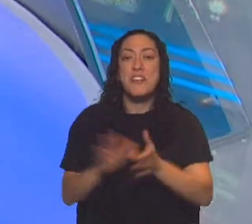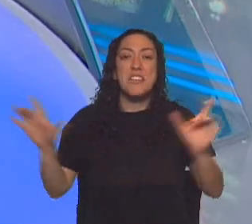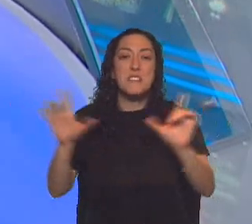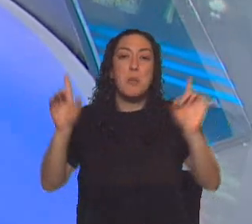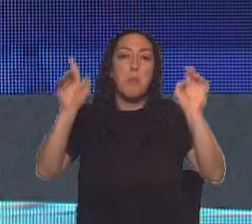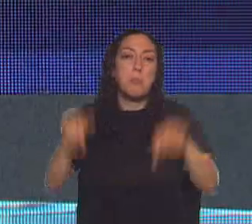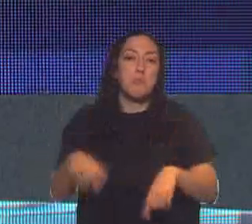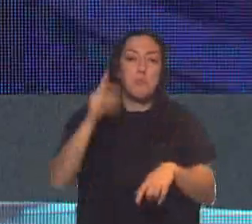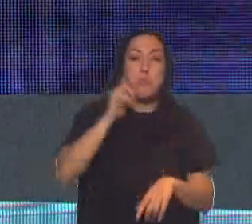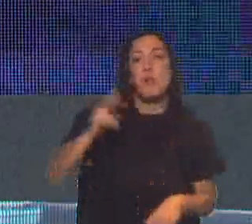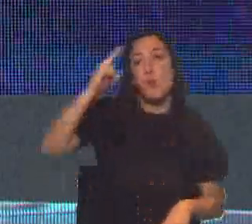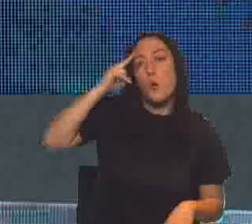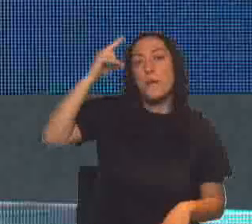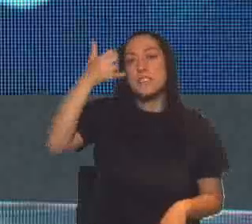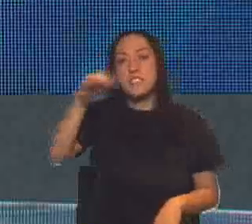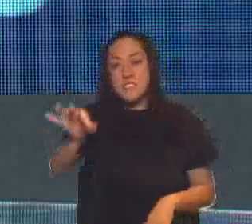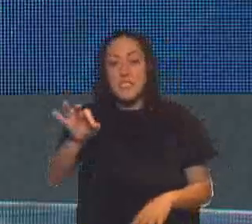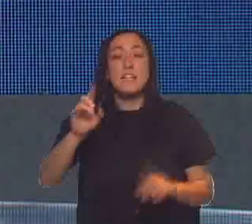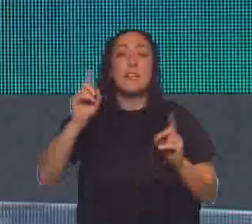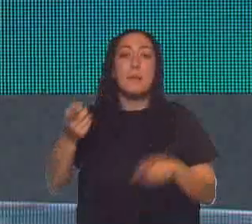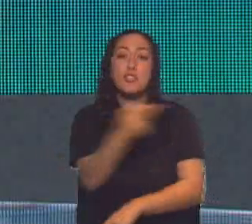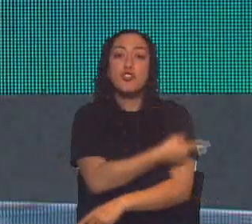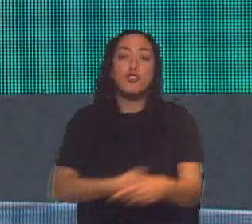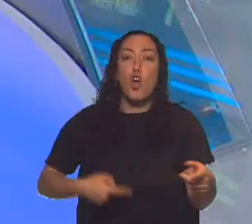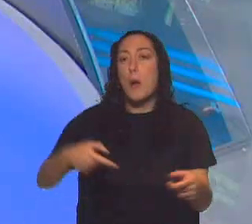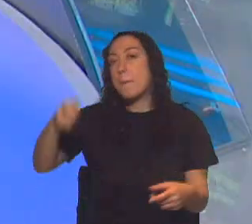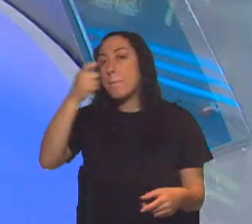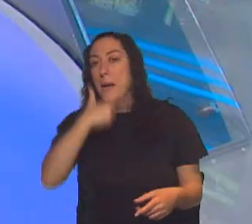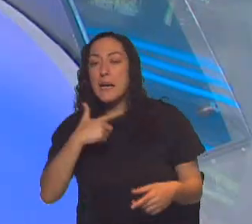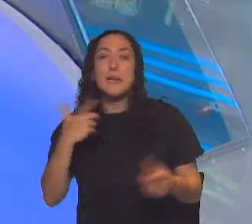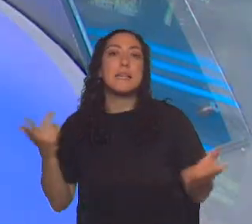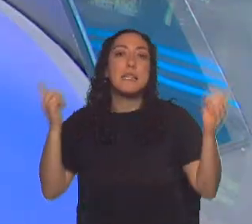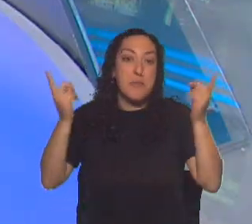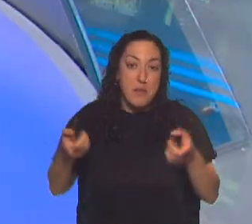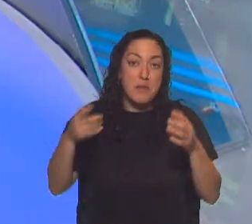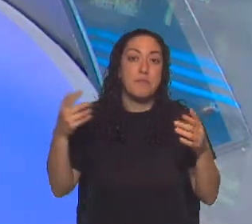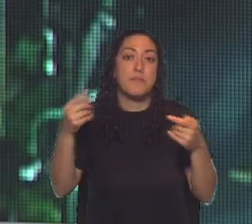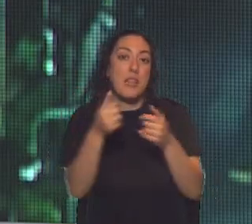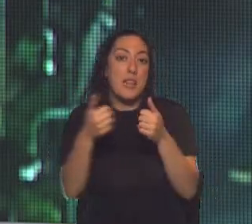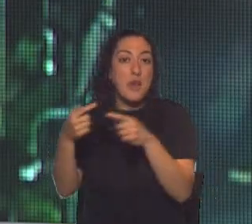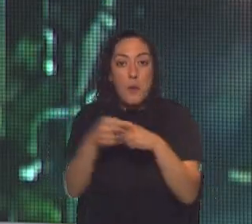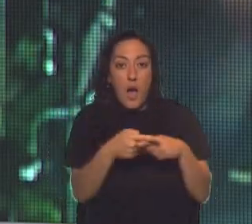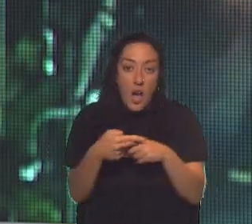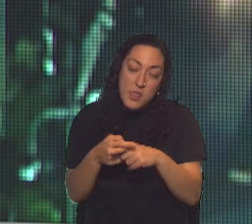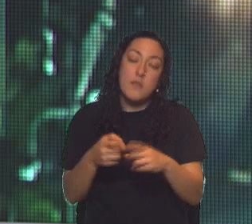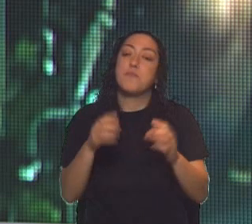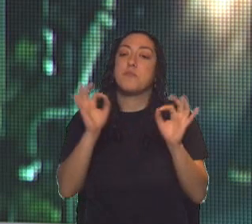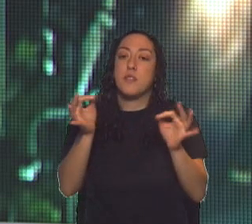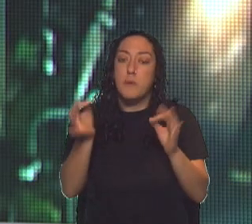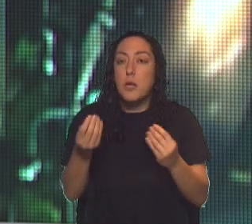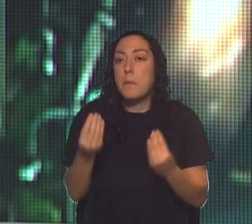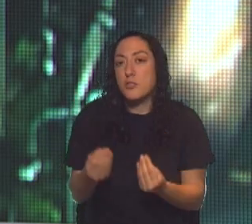190 también hubo un debate entre sioli y macri después ya sabemos qué pasó Sí que también hay otro mito no de que este el beso